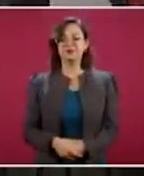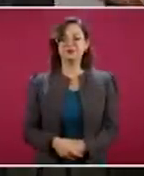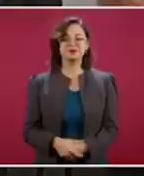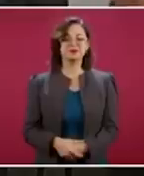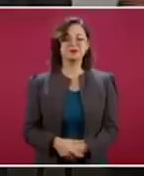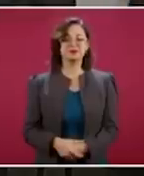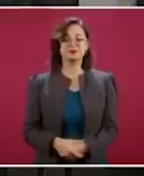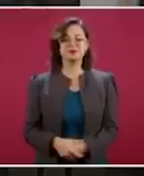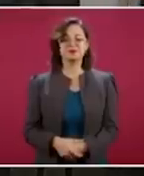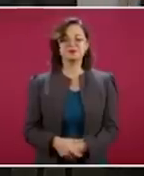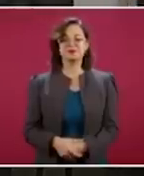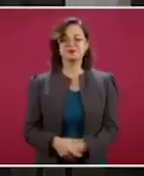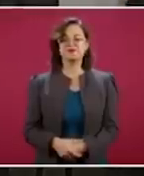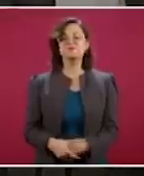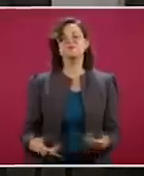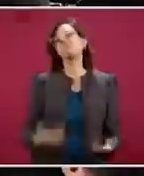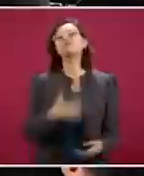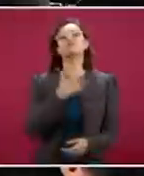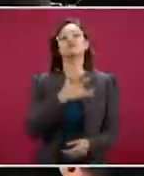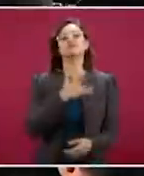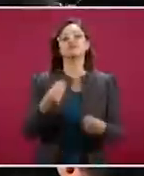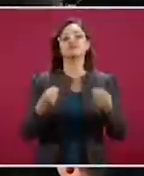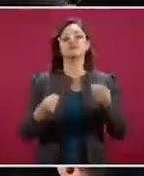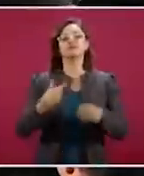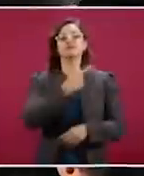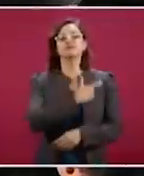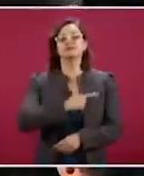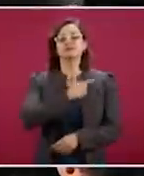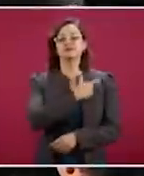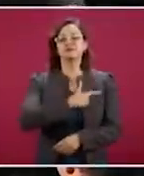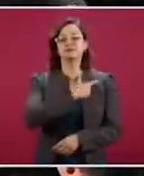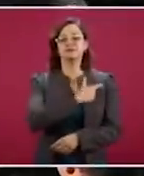Bueno, pues nos da mucho gusto